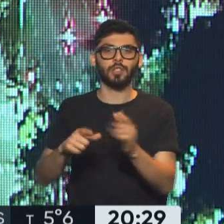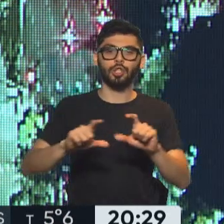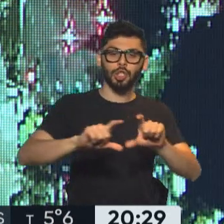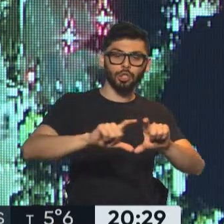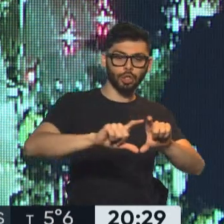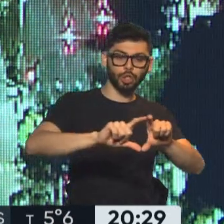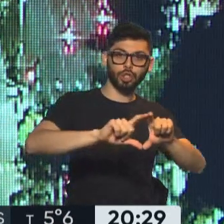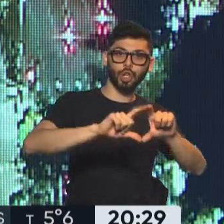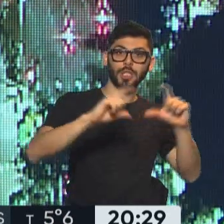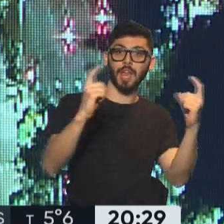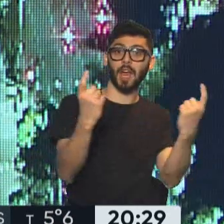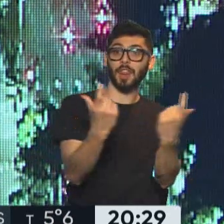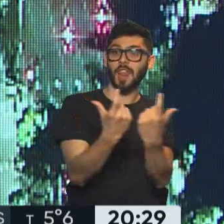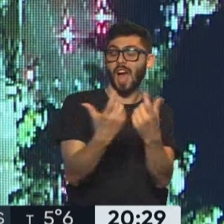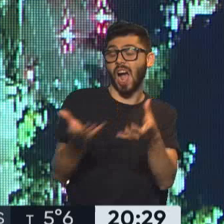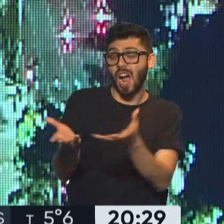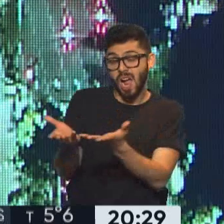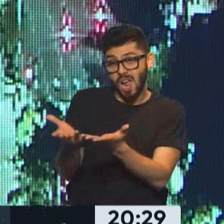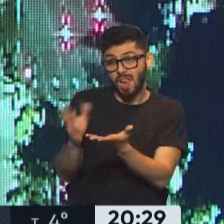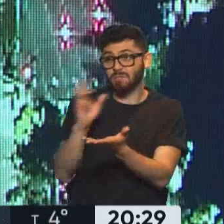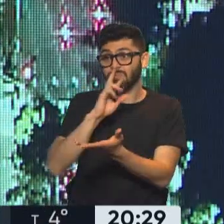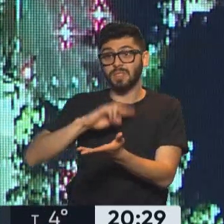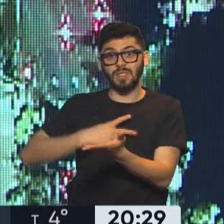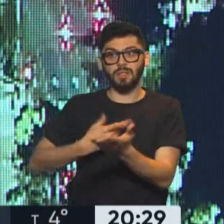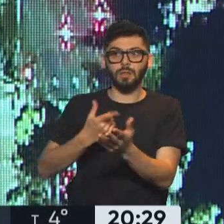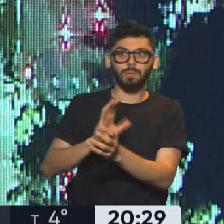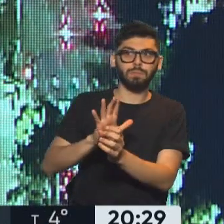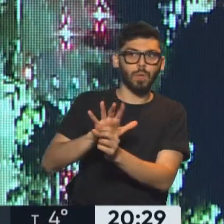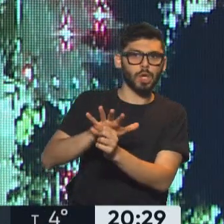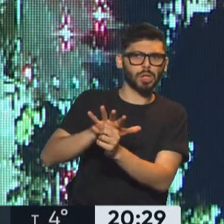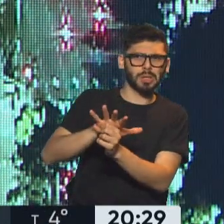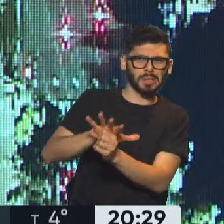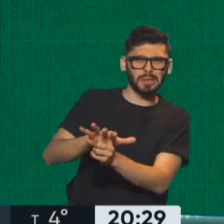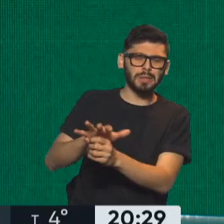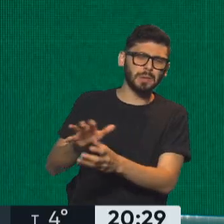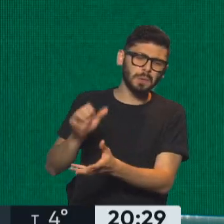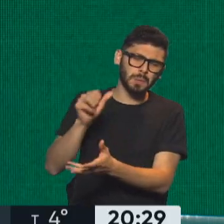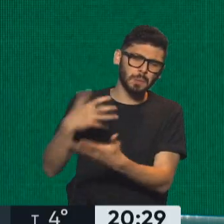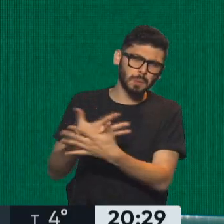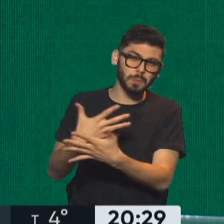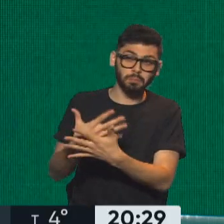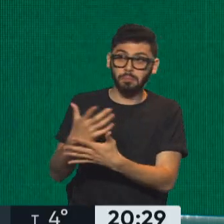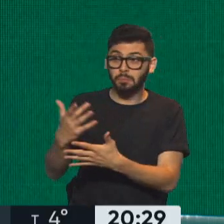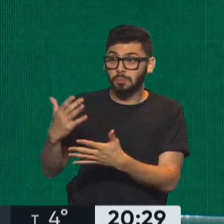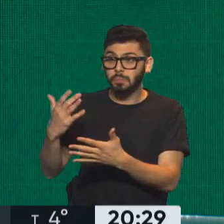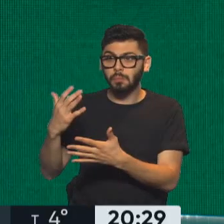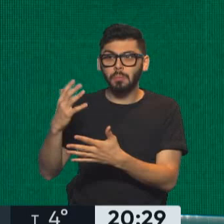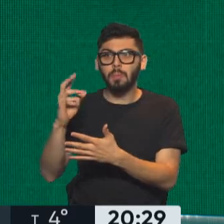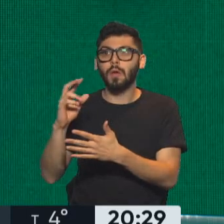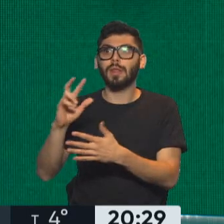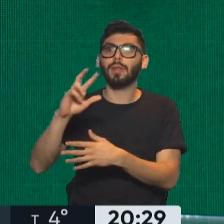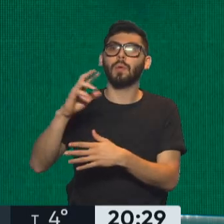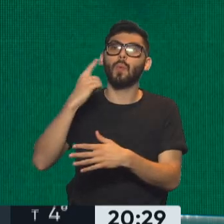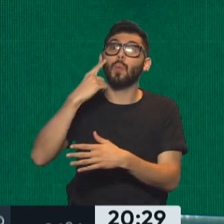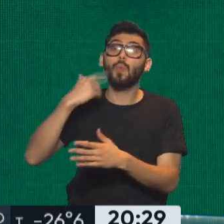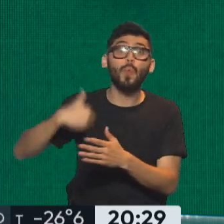sociedad a las chicas trans, ¿no? Claro, sí. Brutal daño. Expectativa de vida de 35 a 40 años. 35. Es un dato brutal, creo que es el